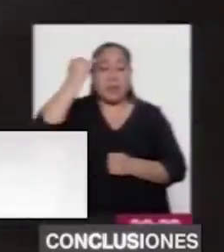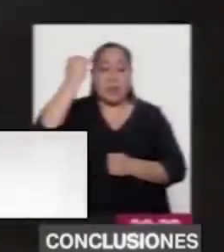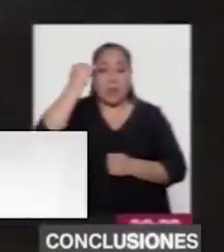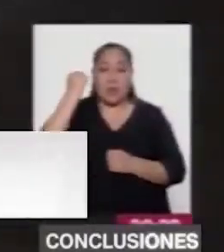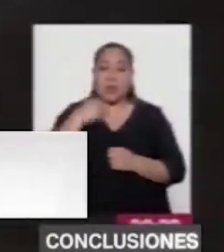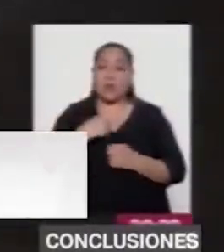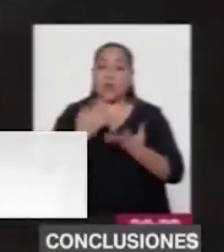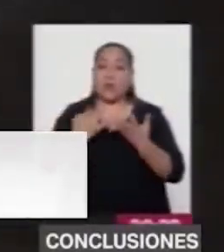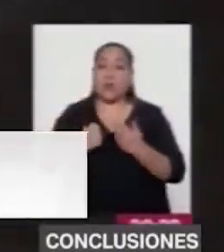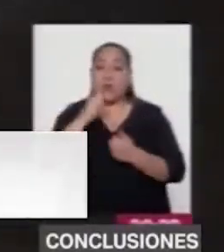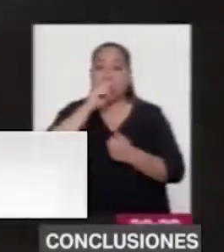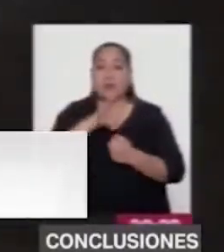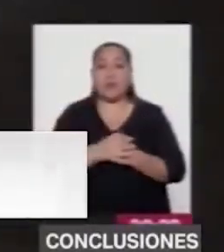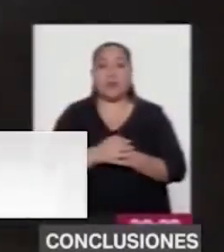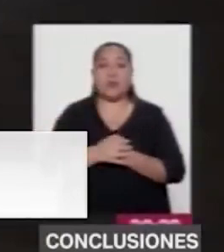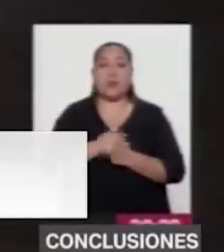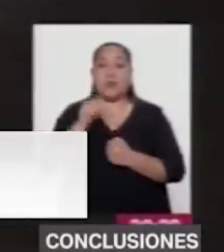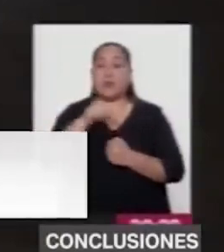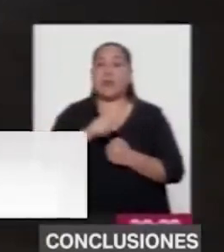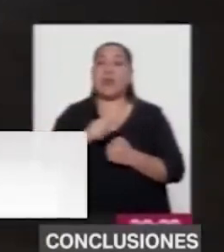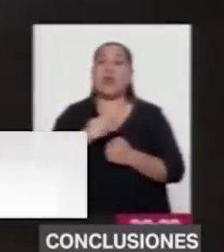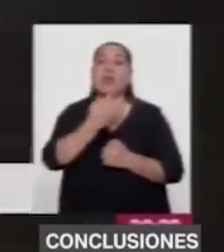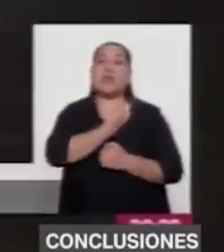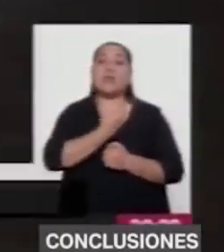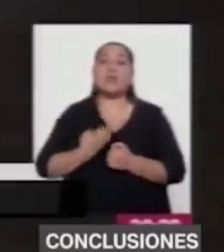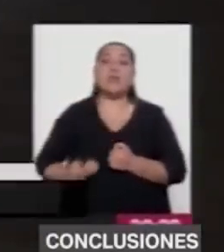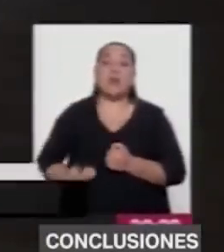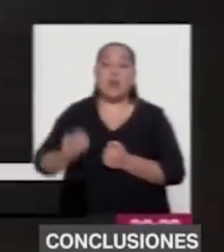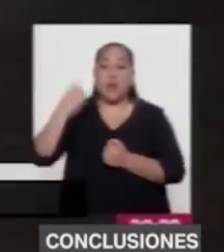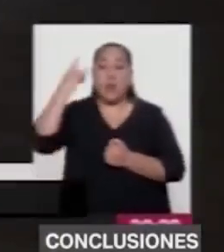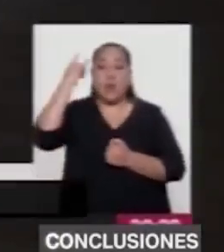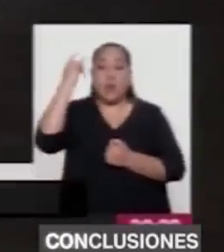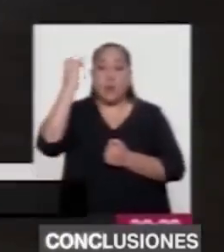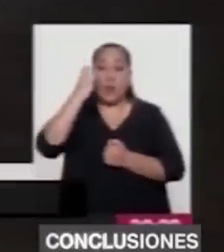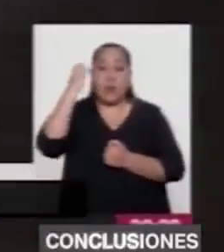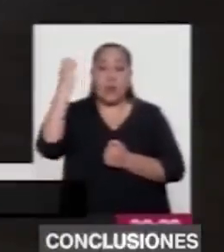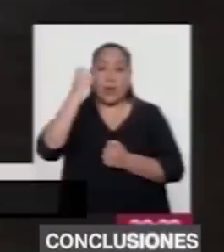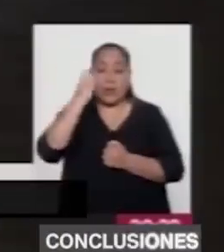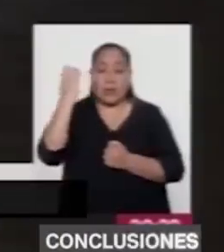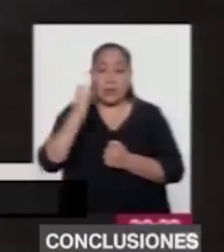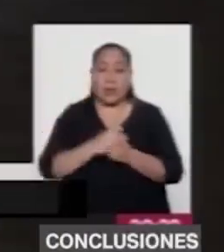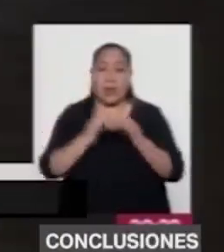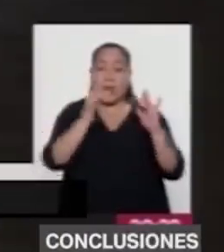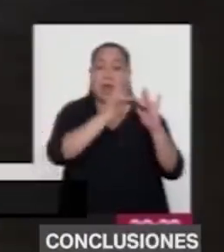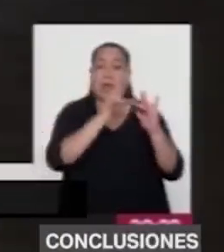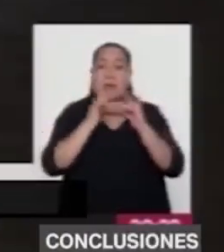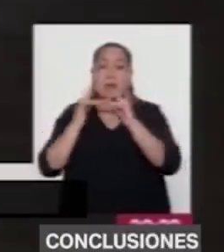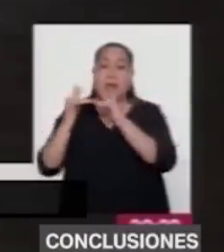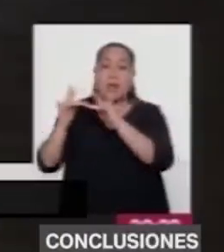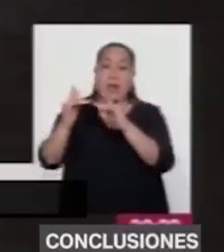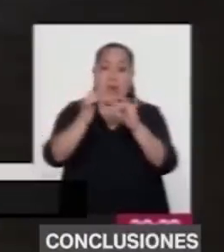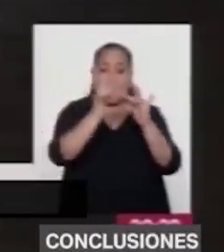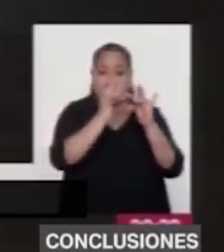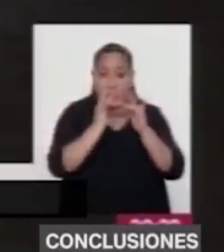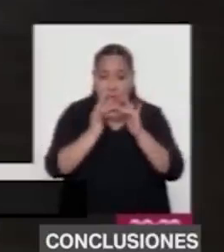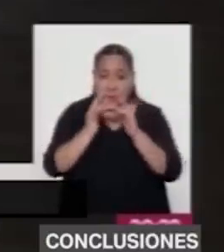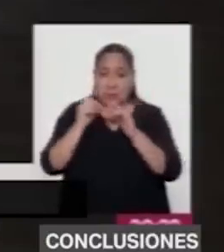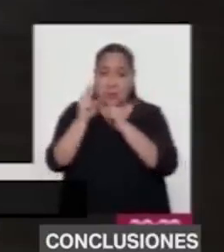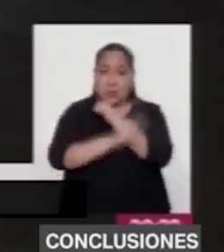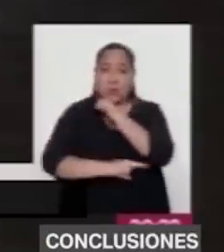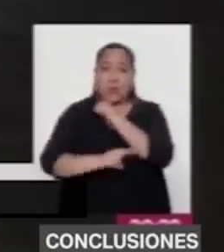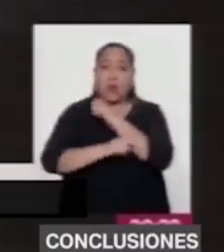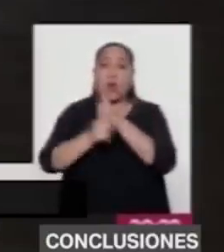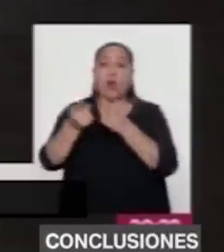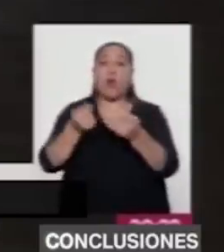que se va a declarar en emergencia la red Vial nacional vamos a asumir el control